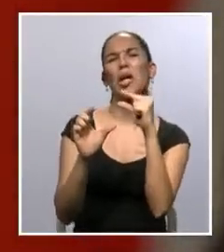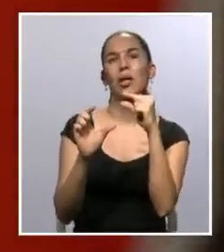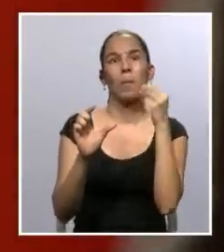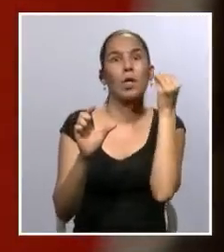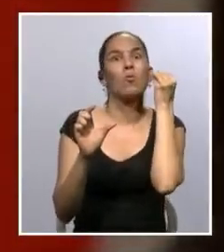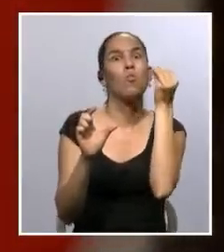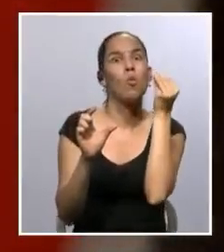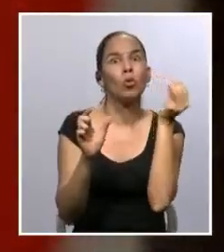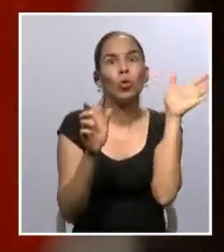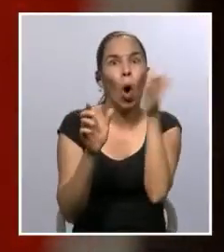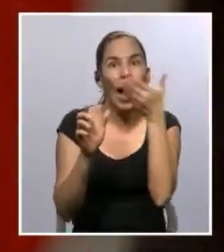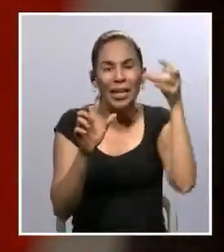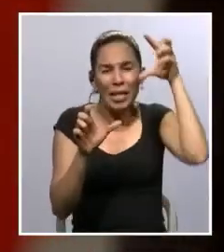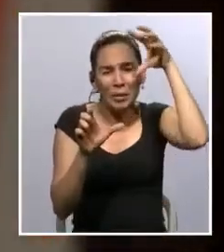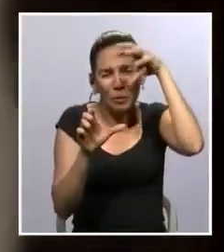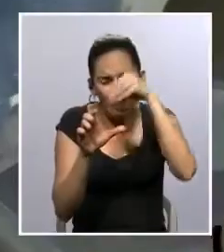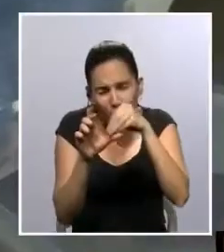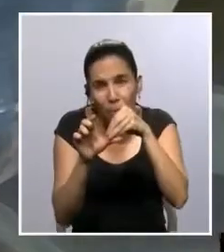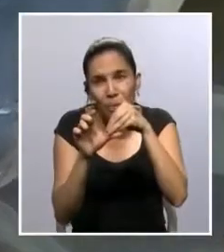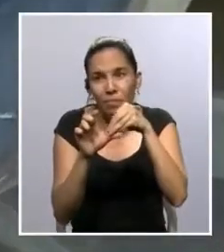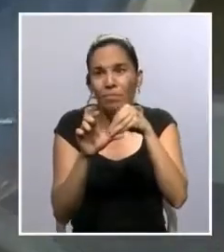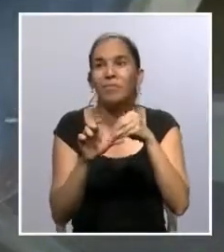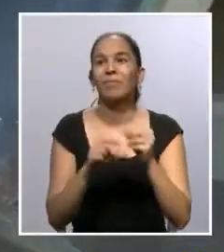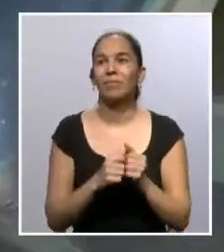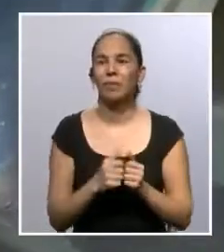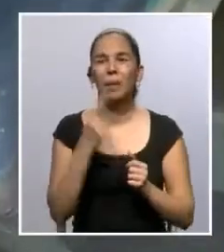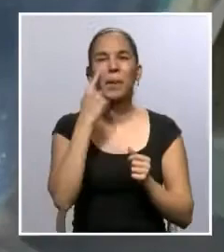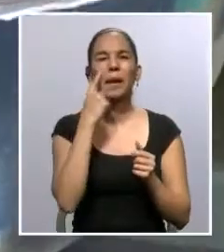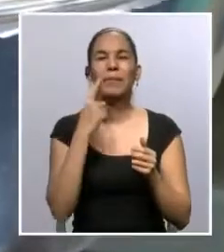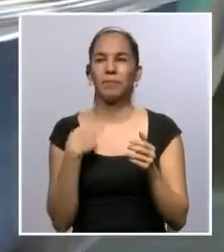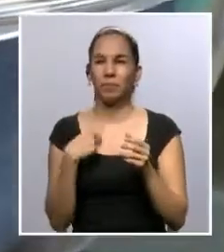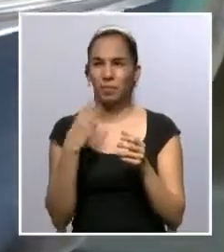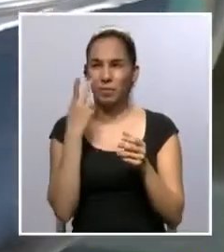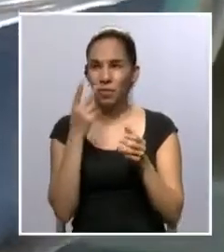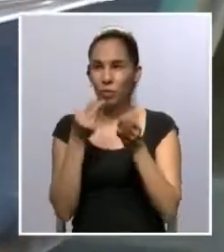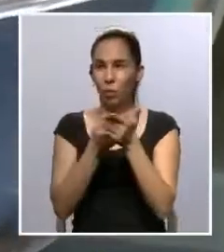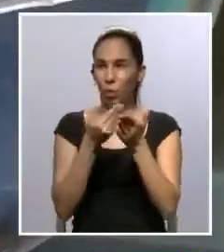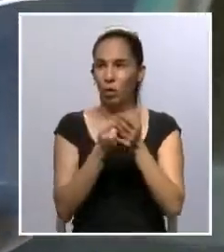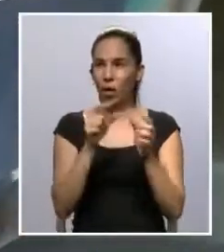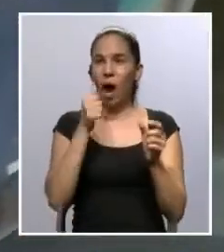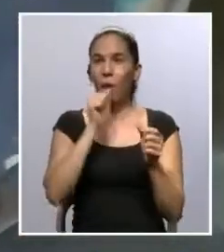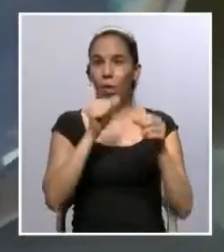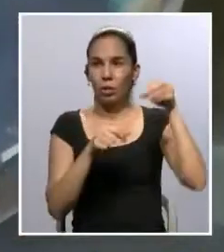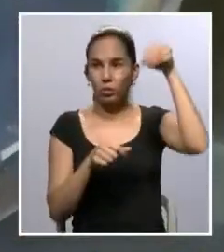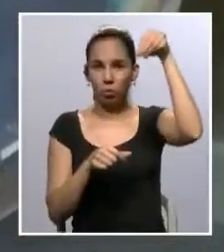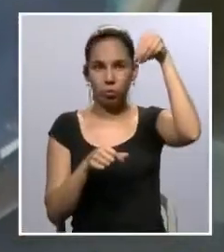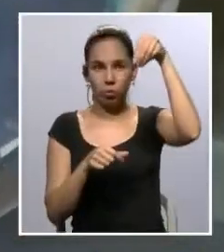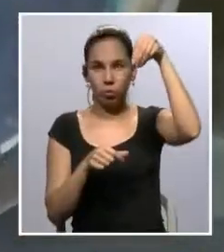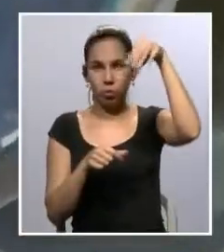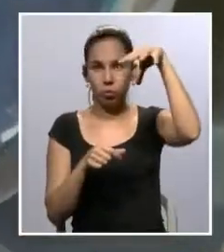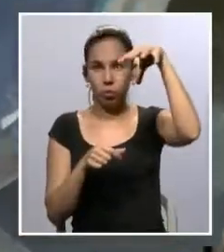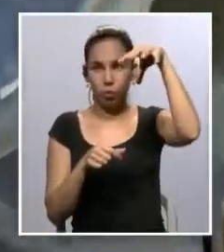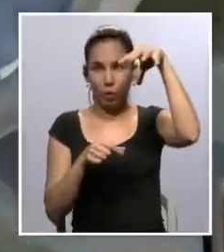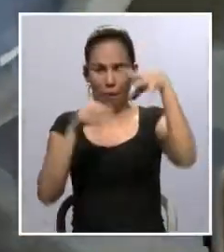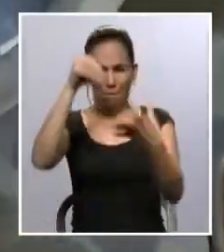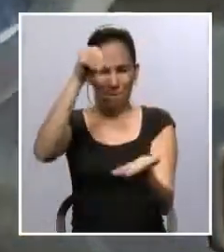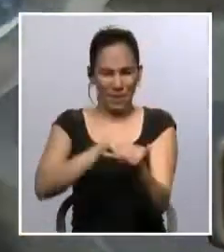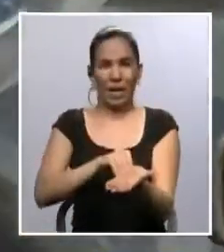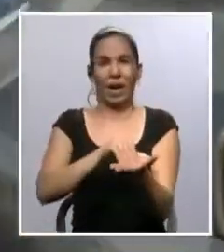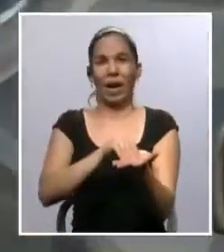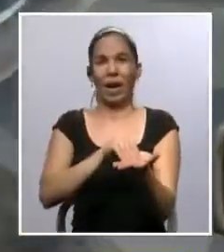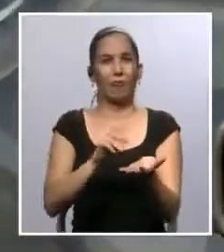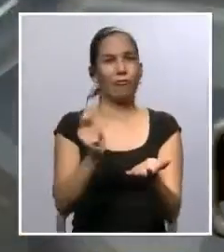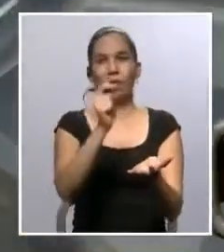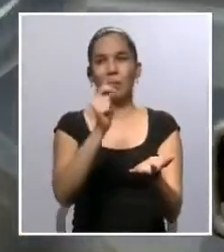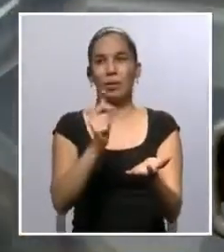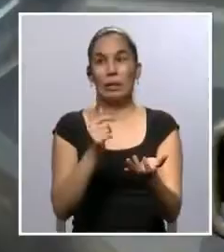Cuando tenemos... voy a ubicarlo para hacer la demostración. ¿Ok? Agua. Lo suelto. Se va al fondo. Caramba. Exacto.